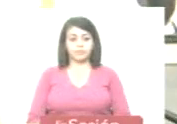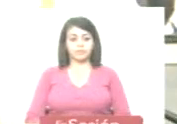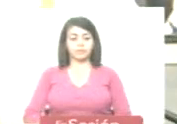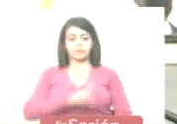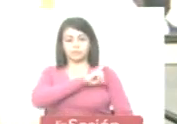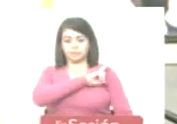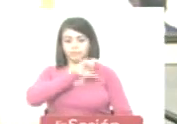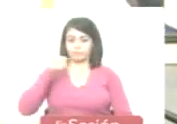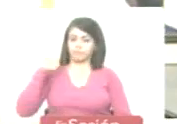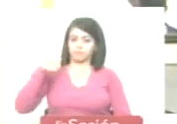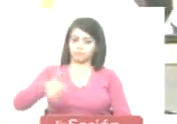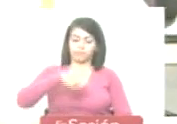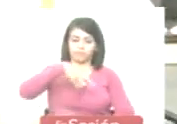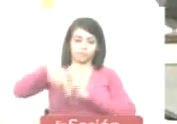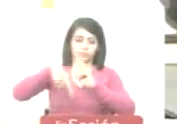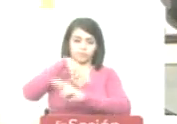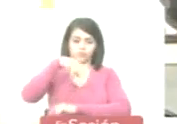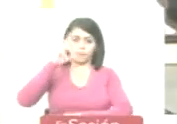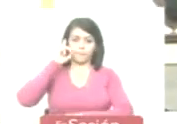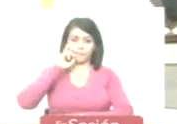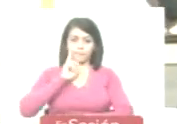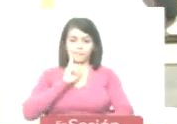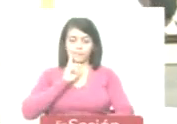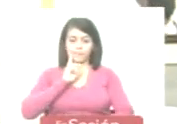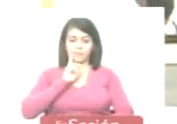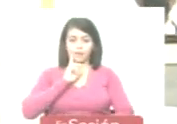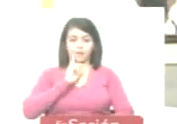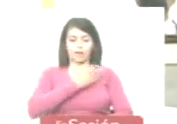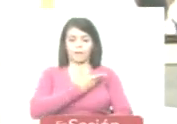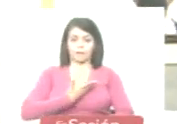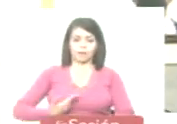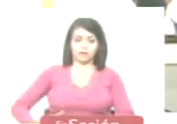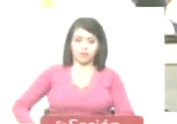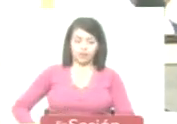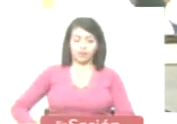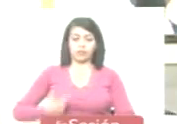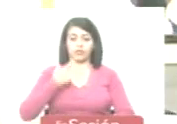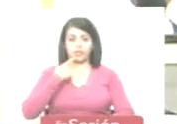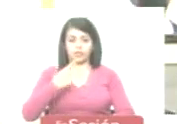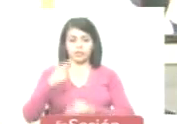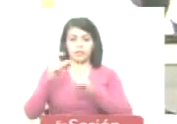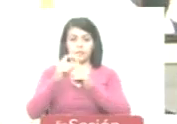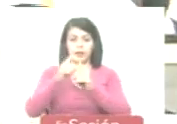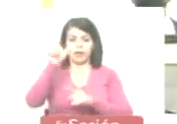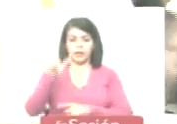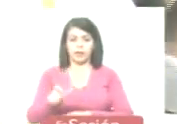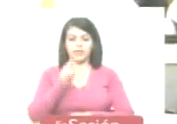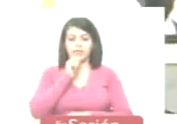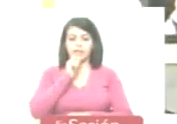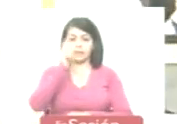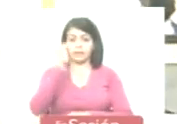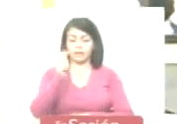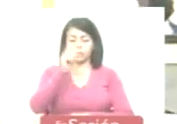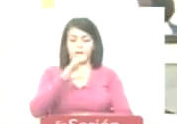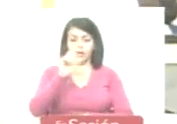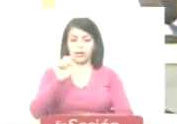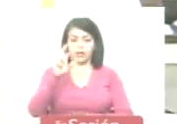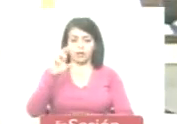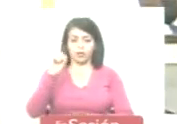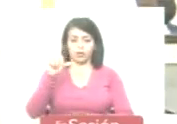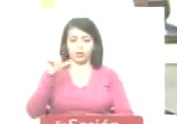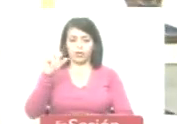comandante eterno de la Revolución Bolivariana. El presidente concedió el derecho de palabra a la diputada Carolina